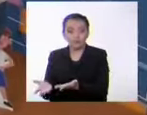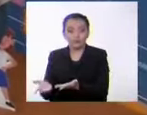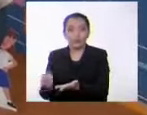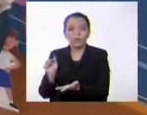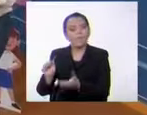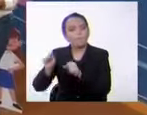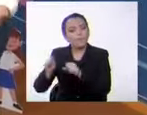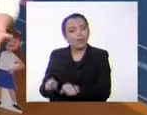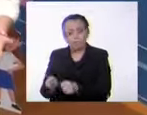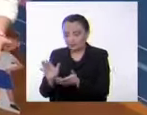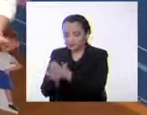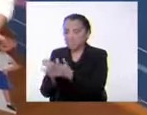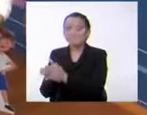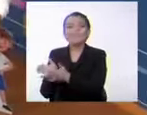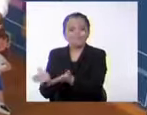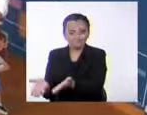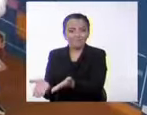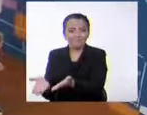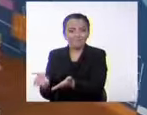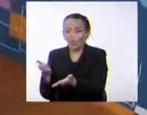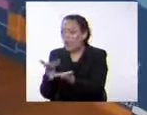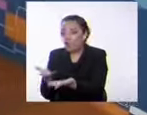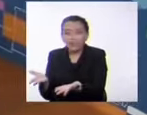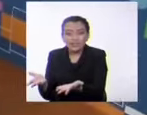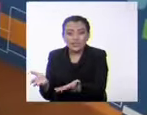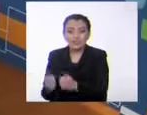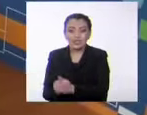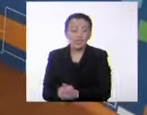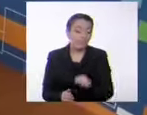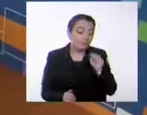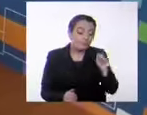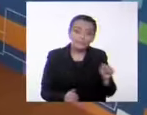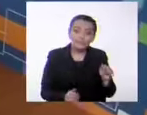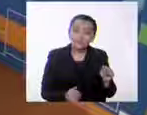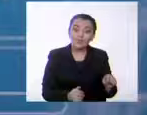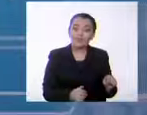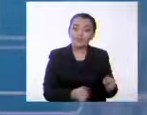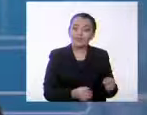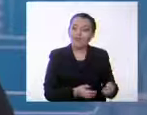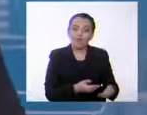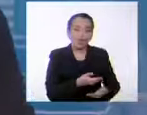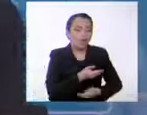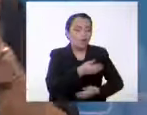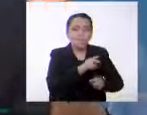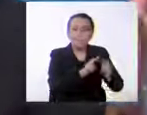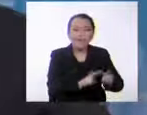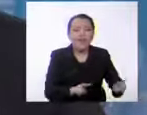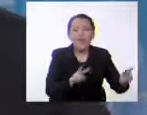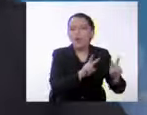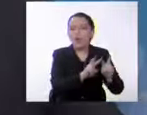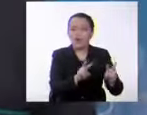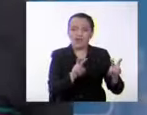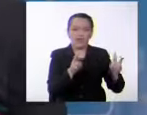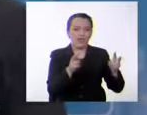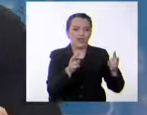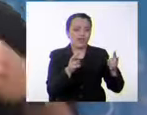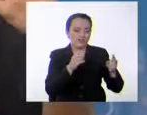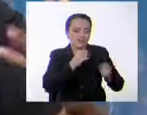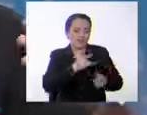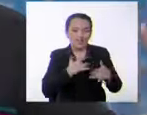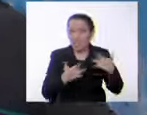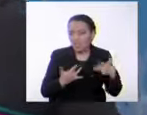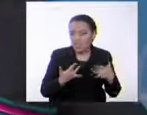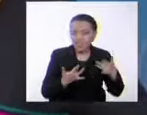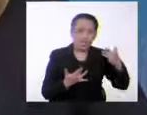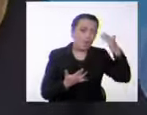deducir, pero que tenemos muchísimas cosas. Y entonces, como lo que estamos viendo ahora son cambios, entonces vamos